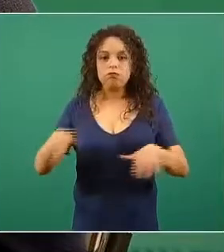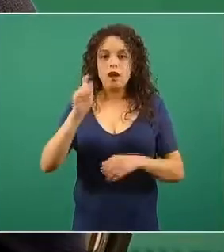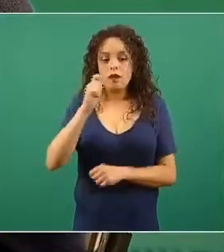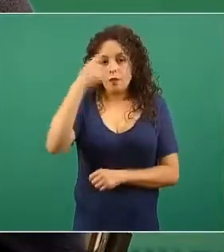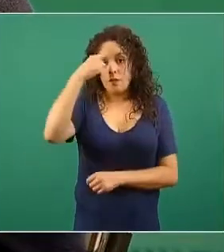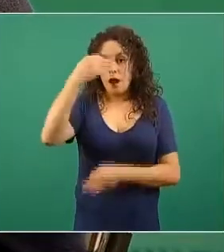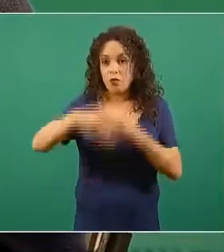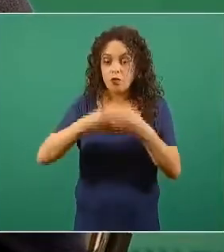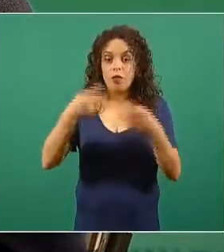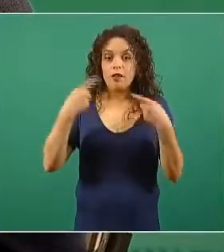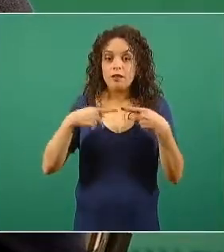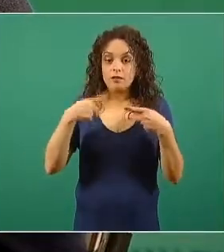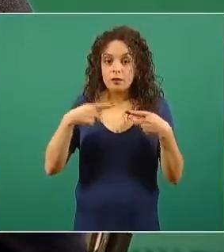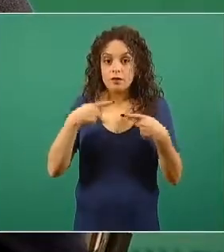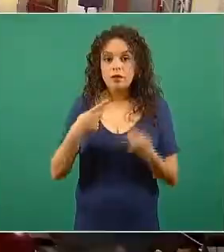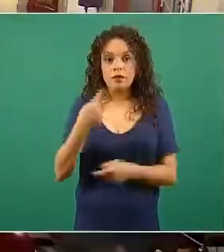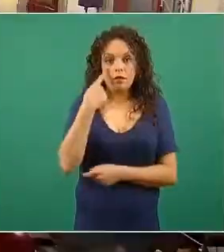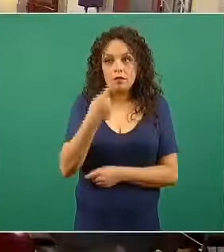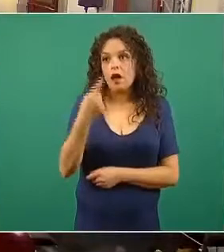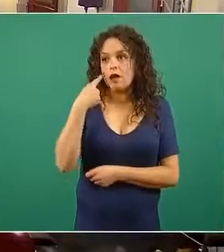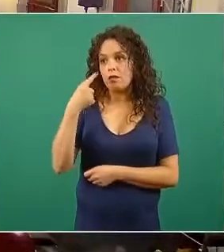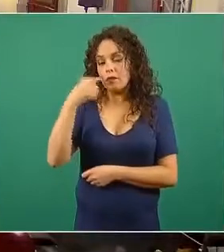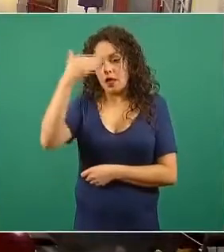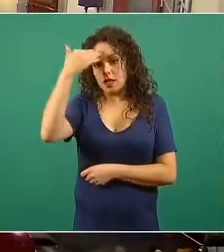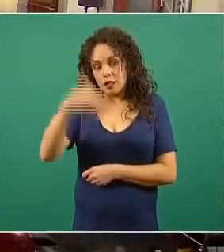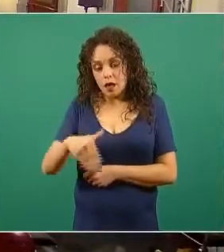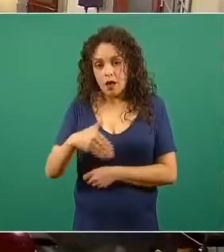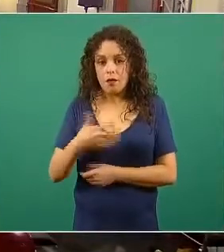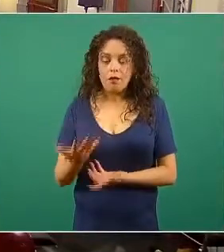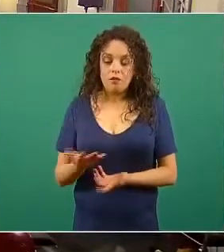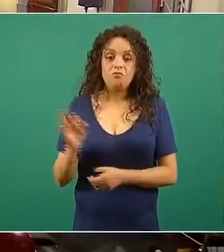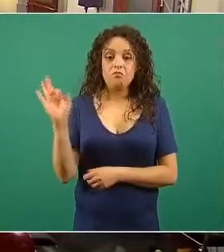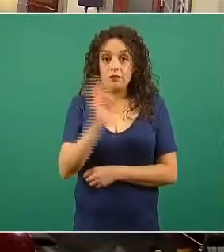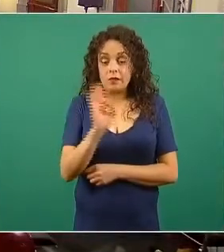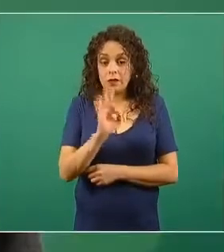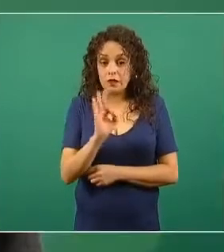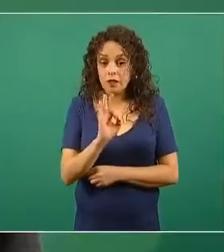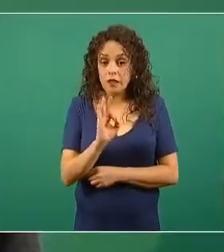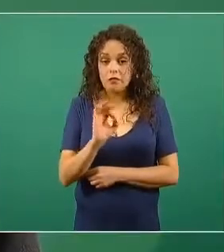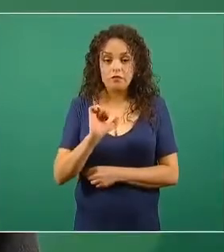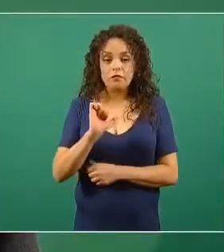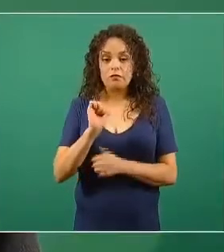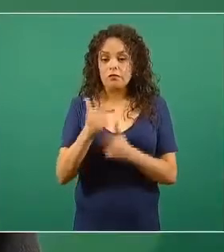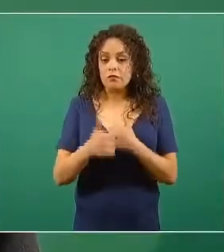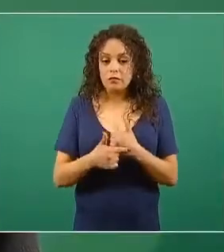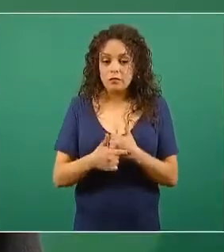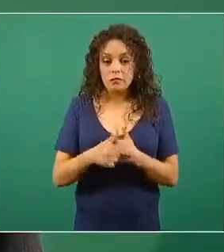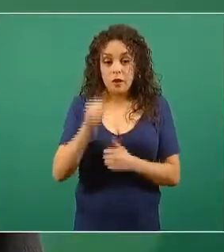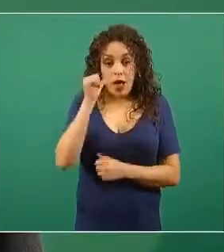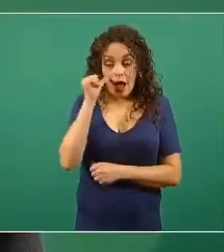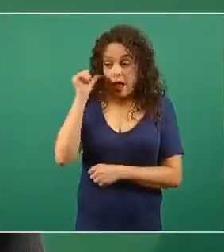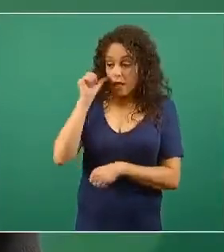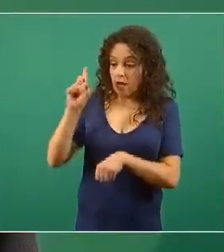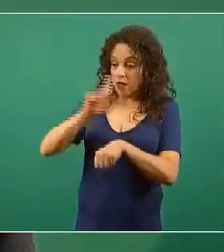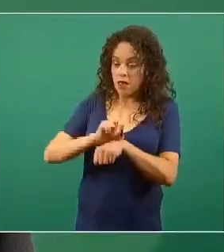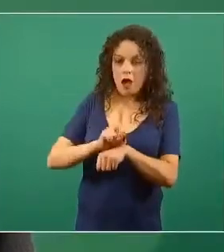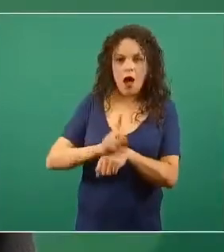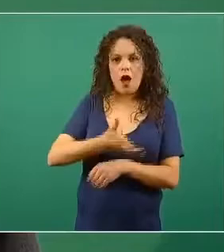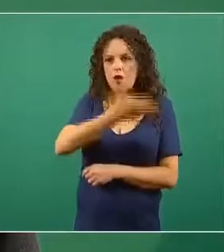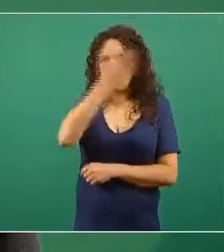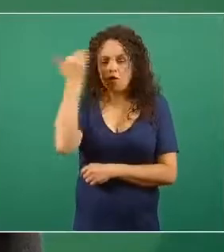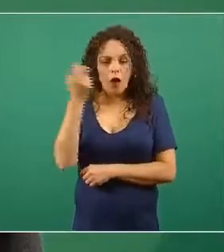campaña importante para que la población, si por alguna razón hasta el día de ayer no los había